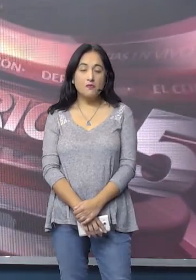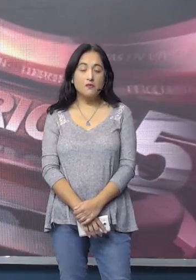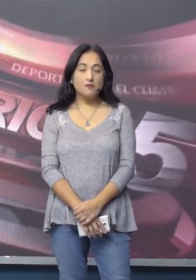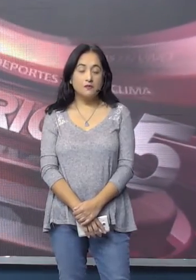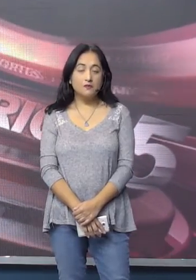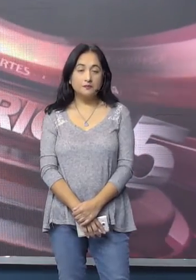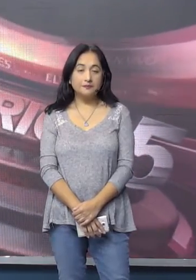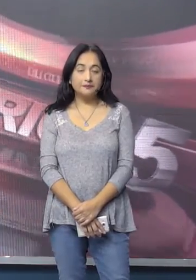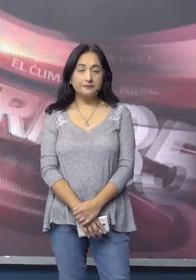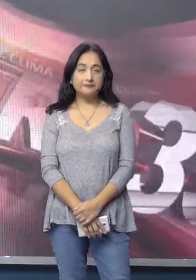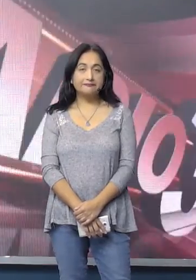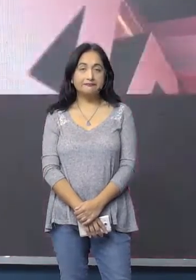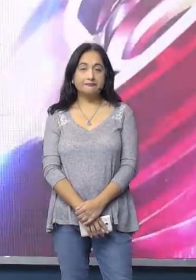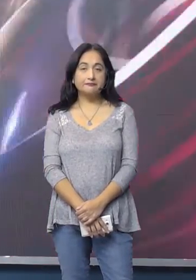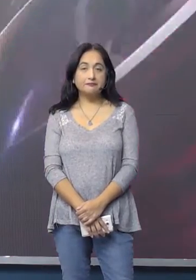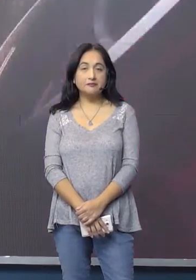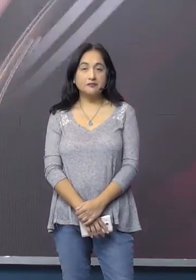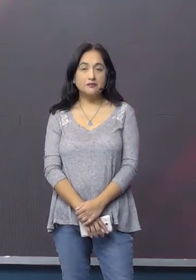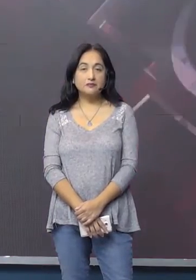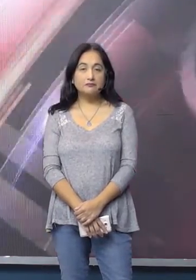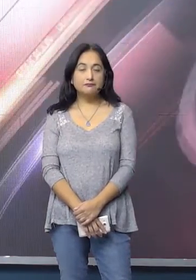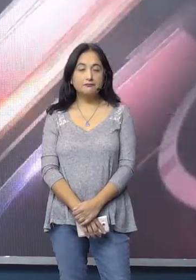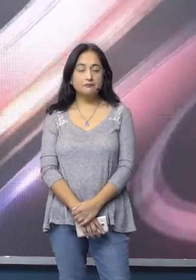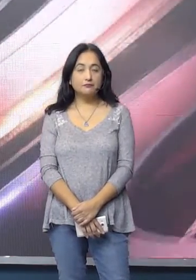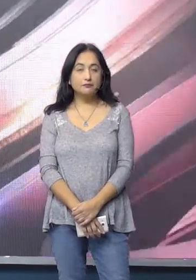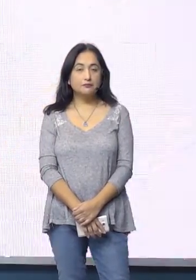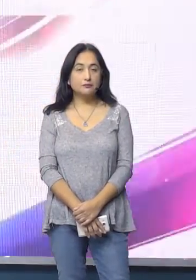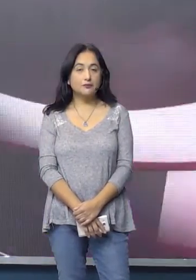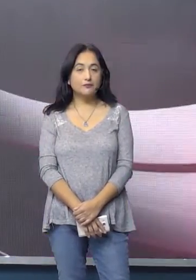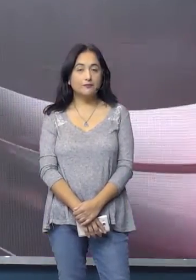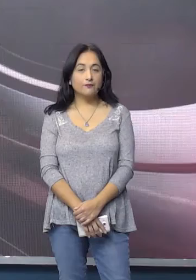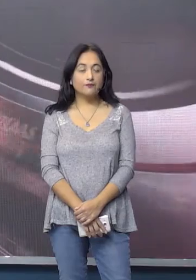darse de la educación